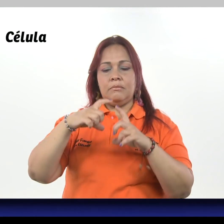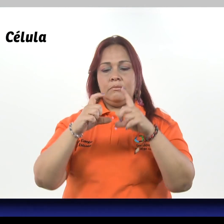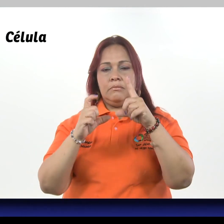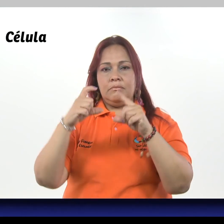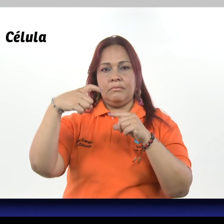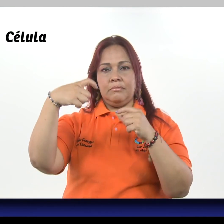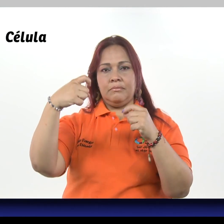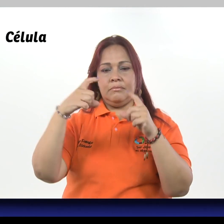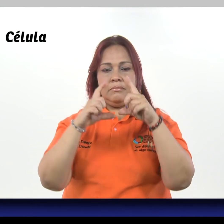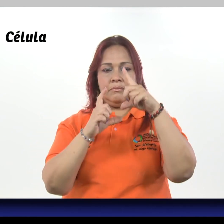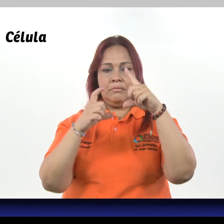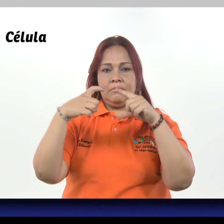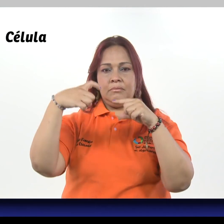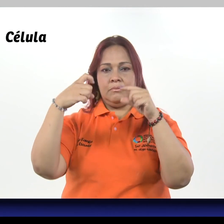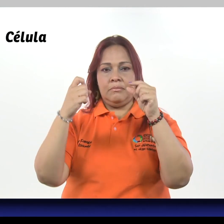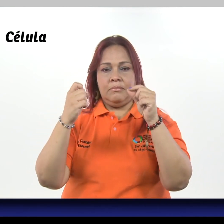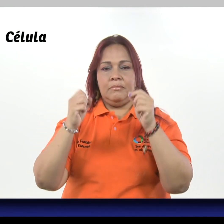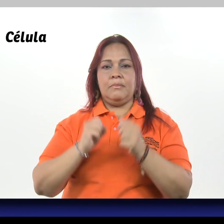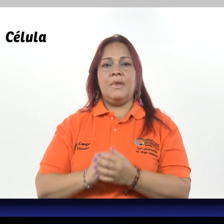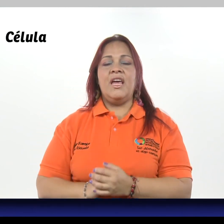célula,